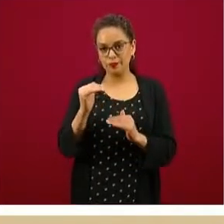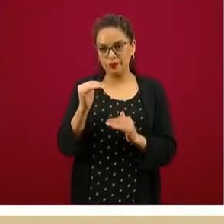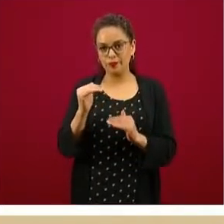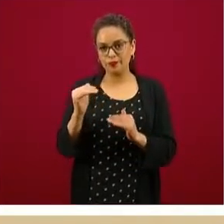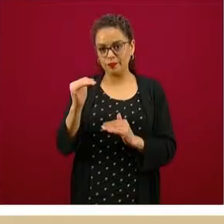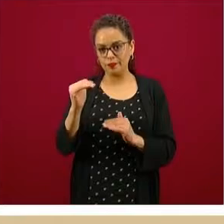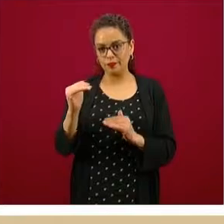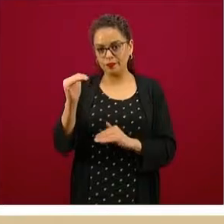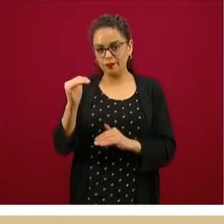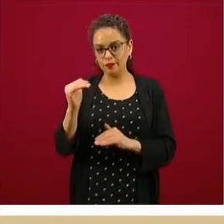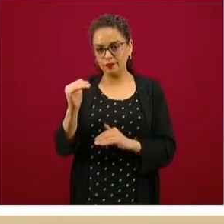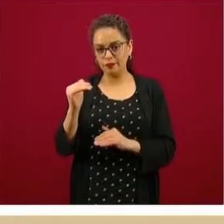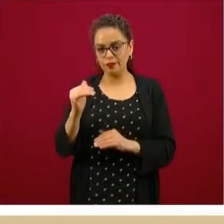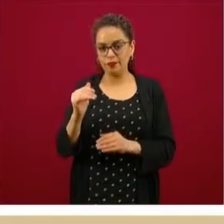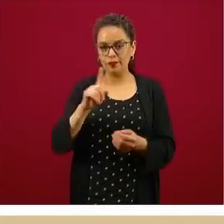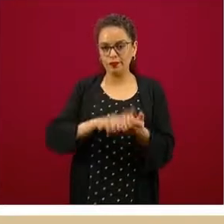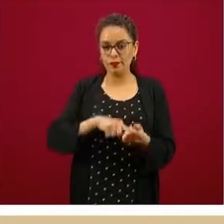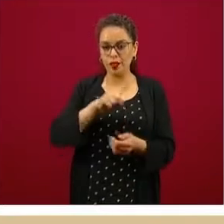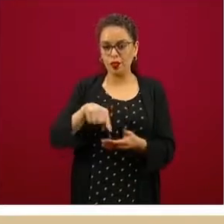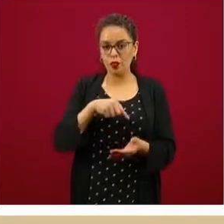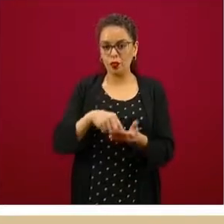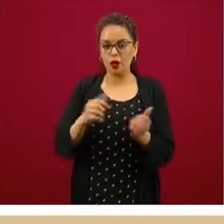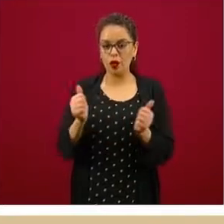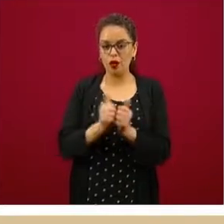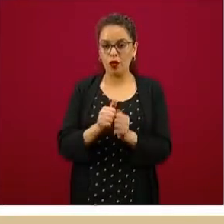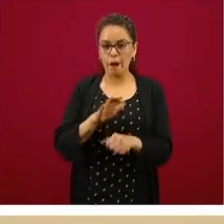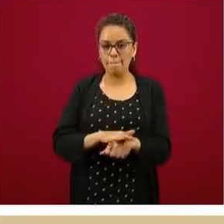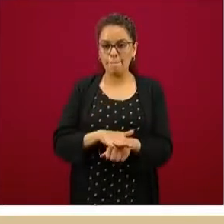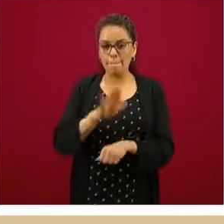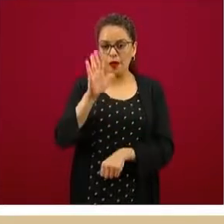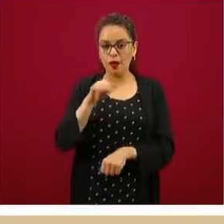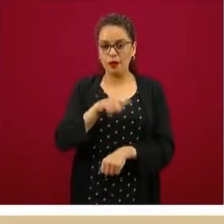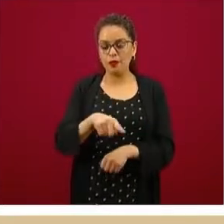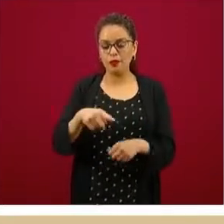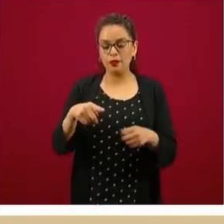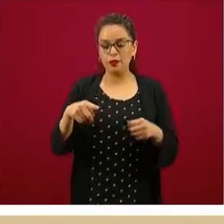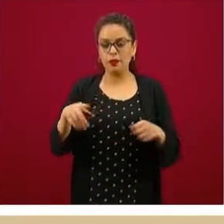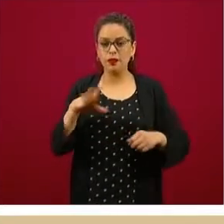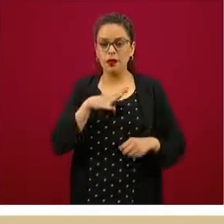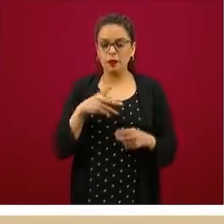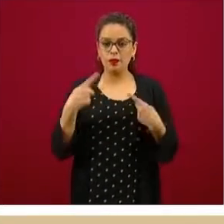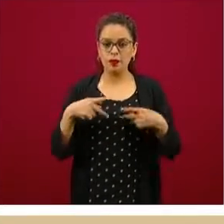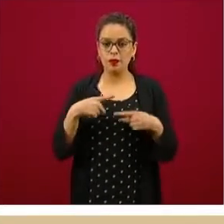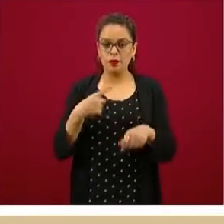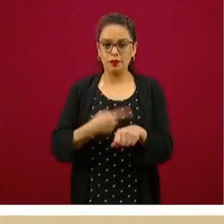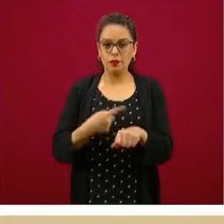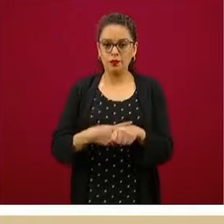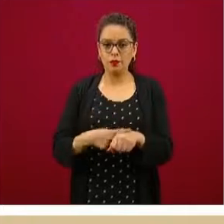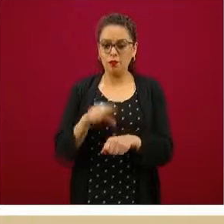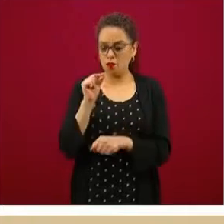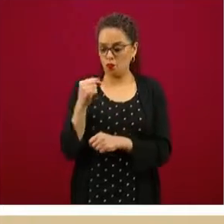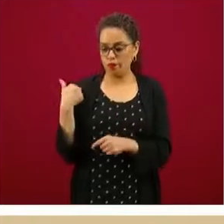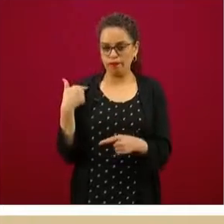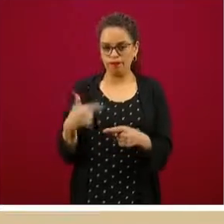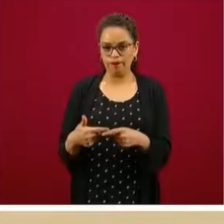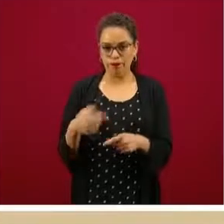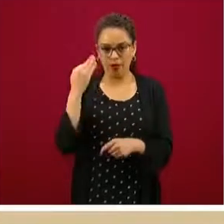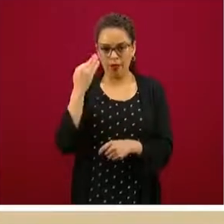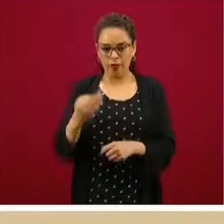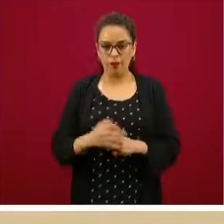representación entre los sitios con mayor cantidad de incidencia reciente. Gracias. La